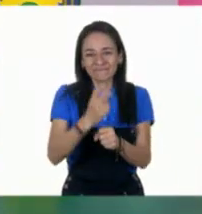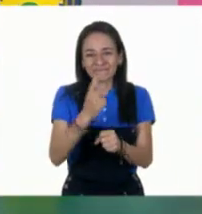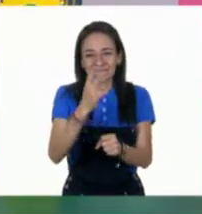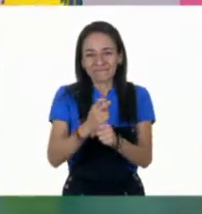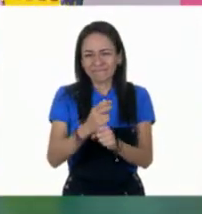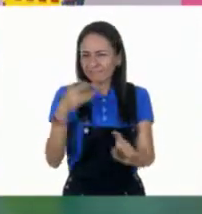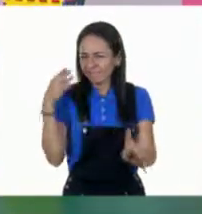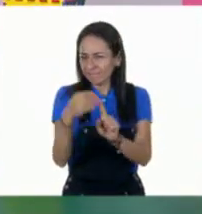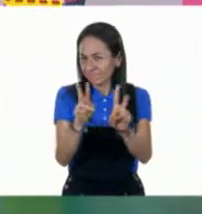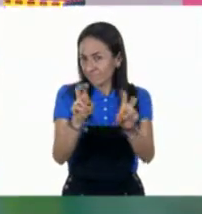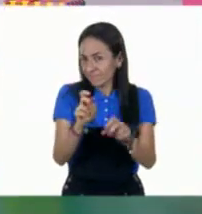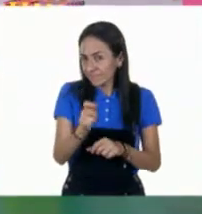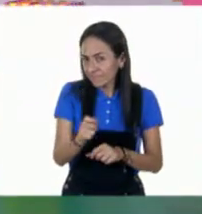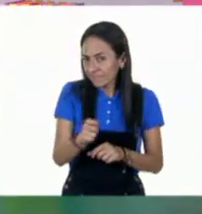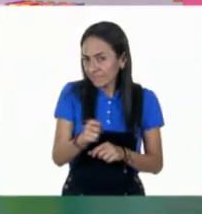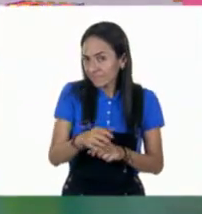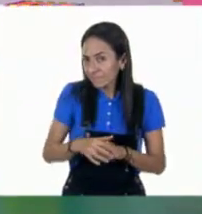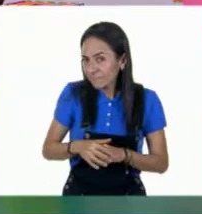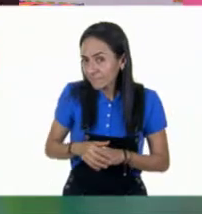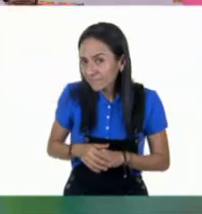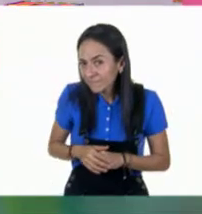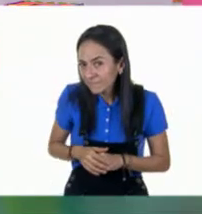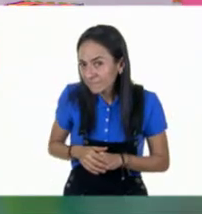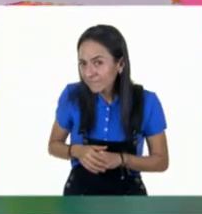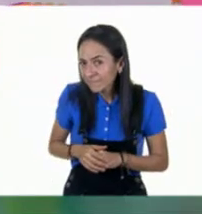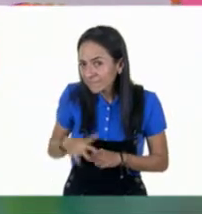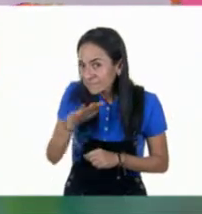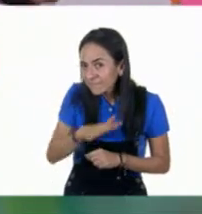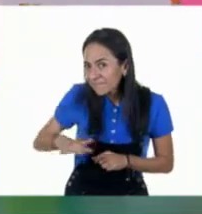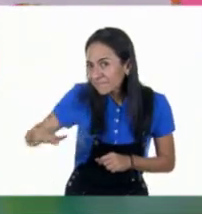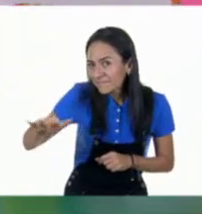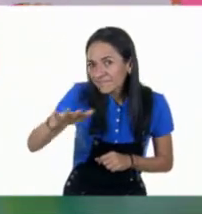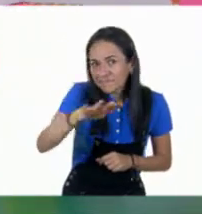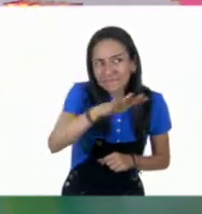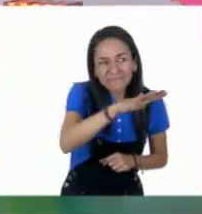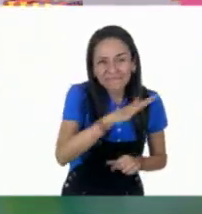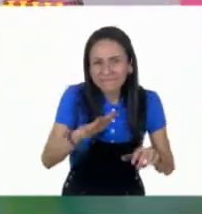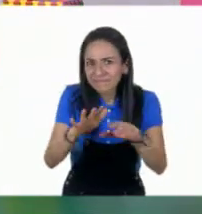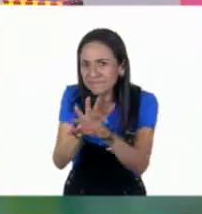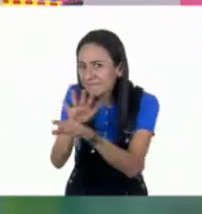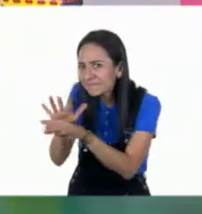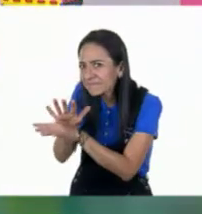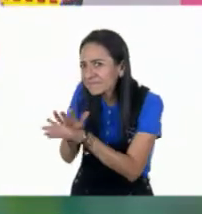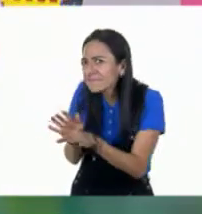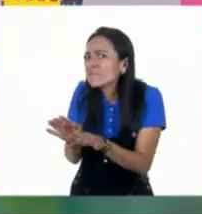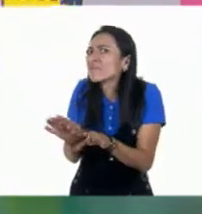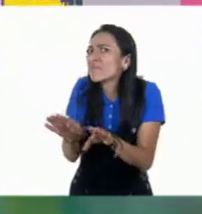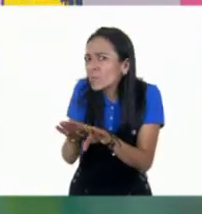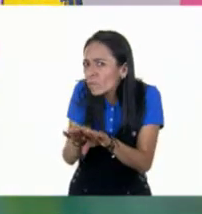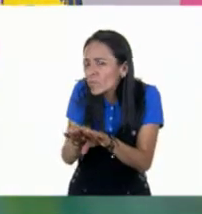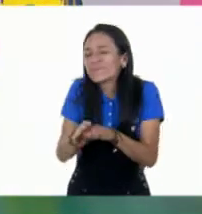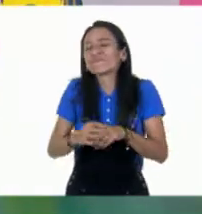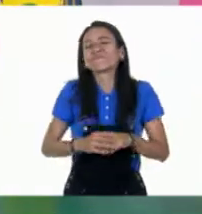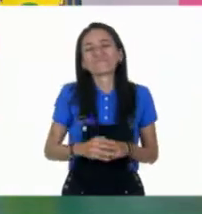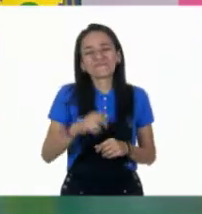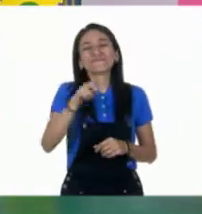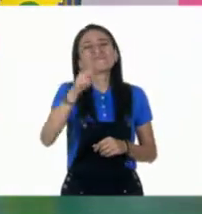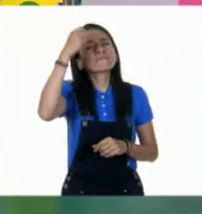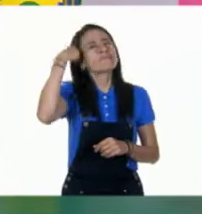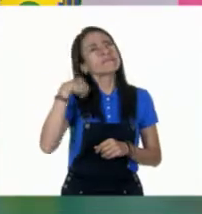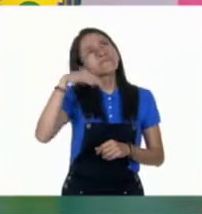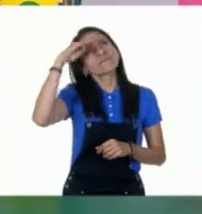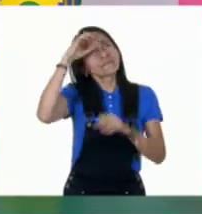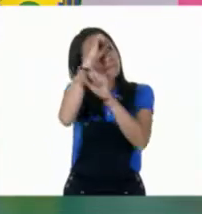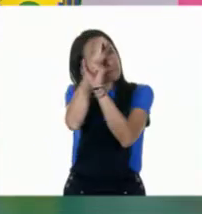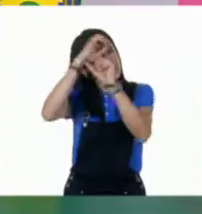es ¿cómo cambia nuestro medio? ¿Se imaginan cómo cambia? Evidentemente hay varios